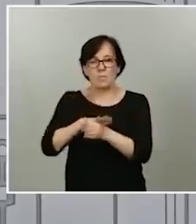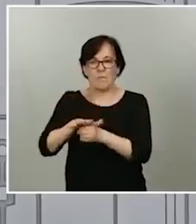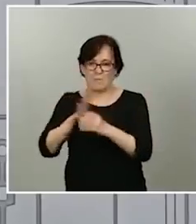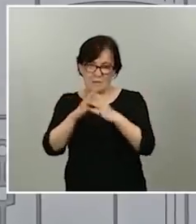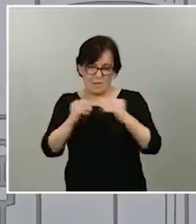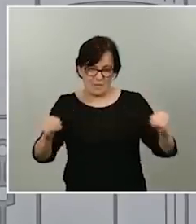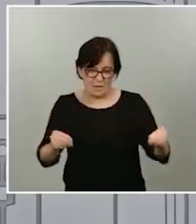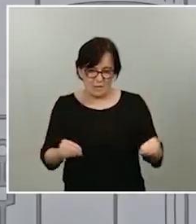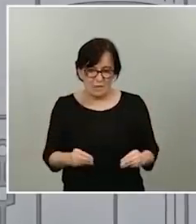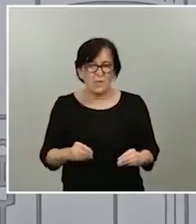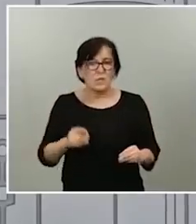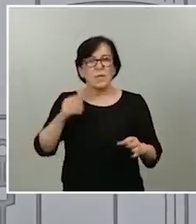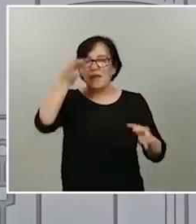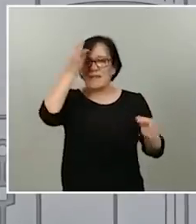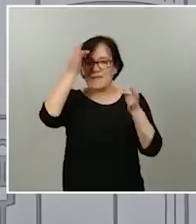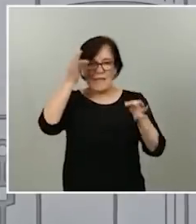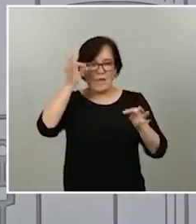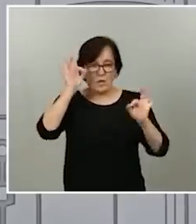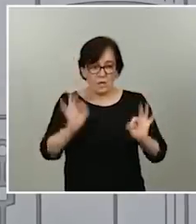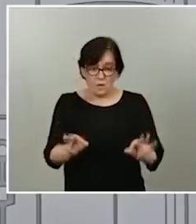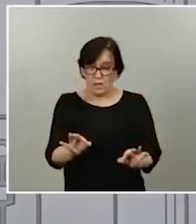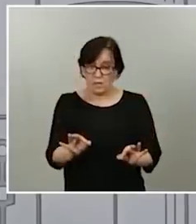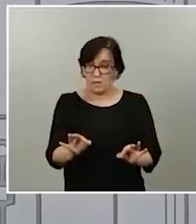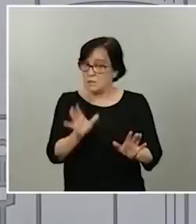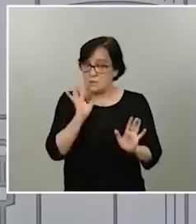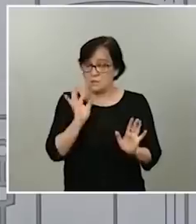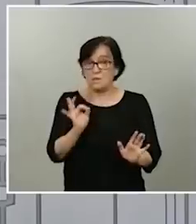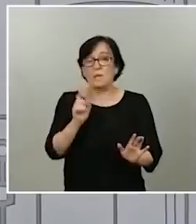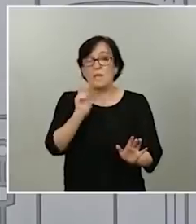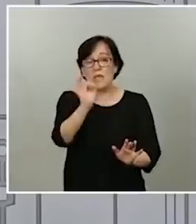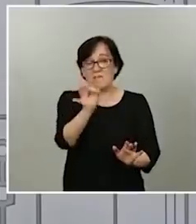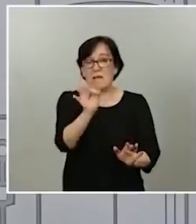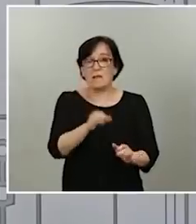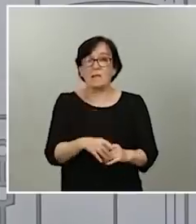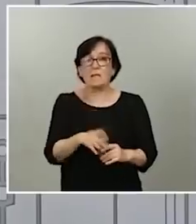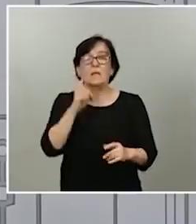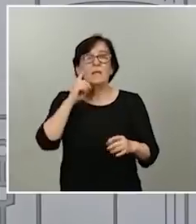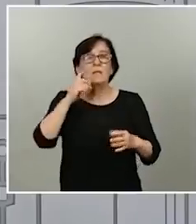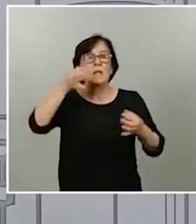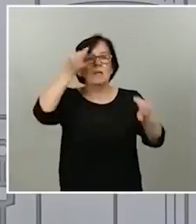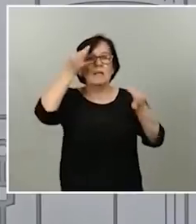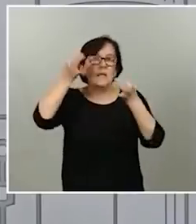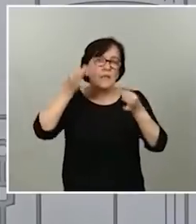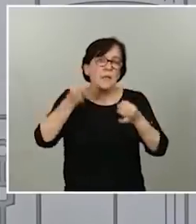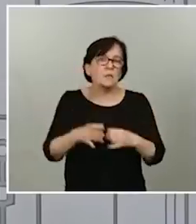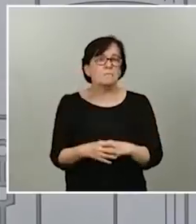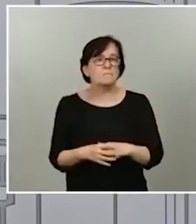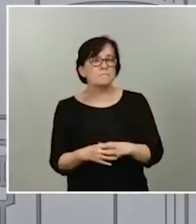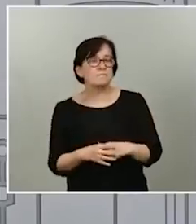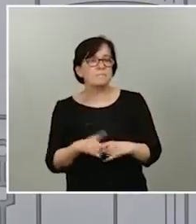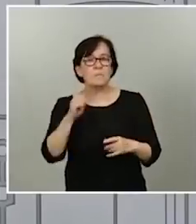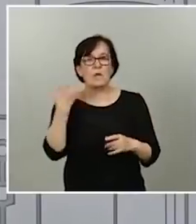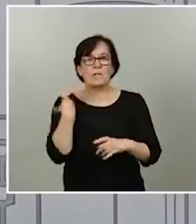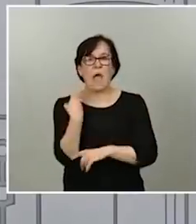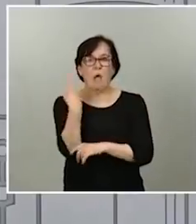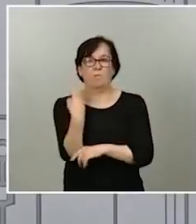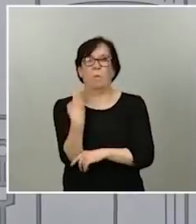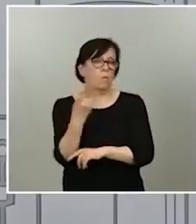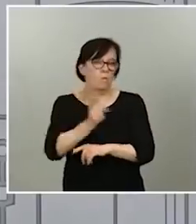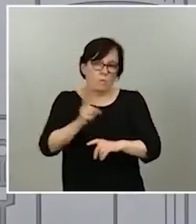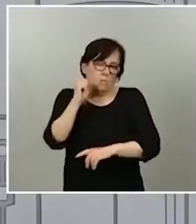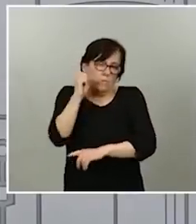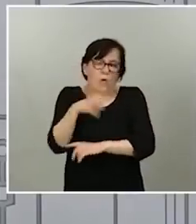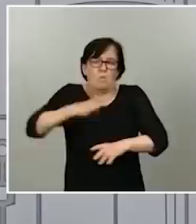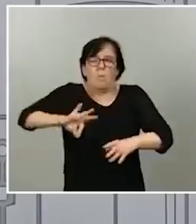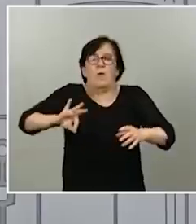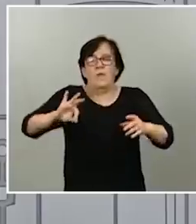responsabilidad. Resultado, archivada la responsabilidad penal de José Manuel Franco. Pero atención a lo que yo acabo de explicar. Esto significa